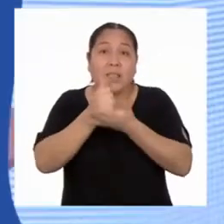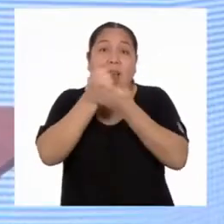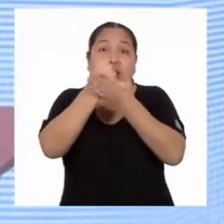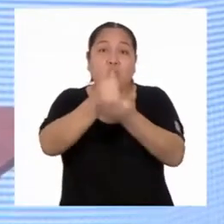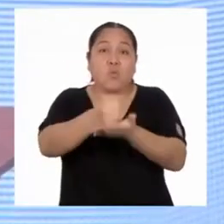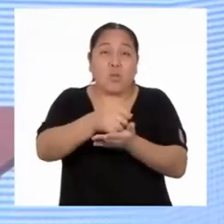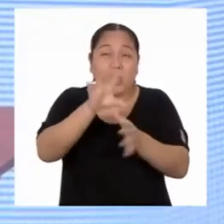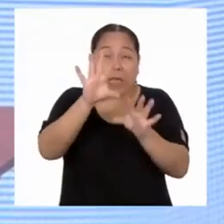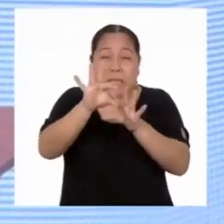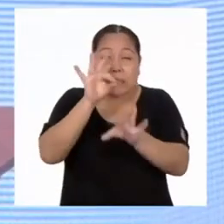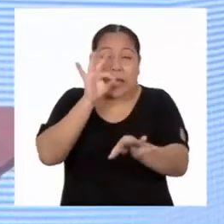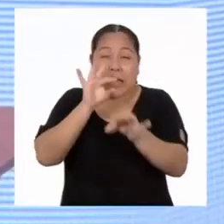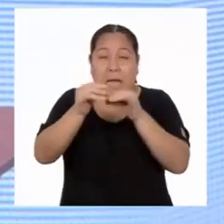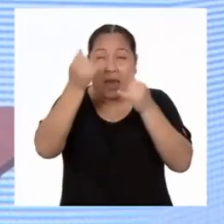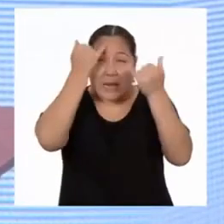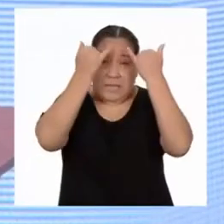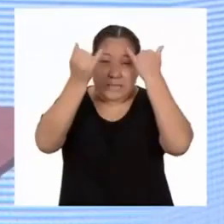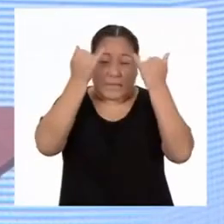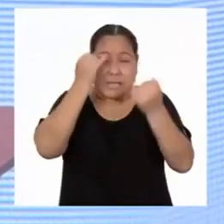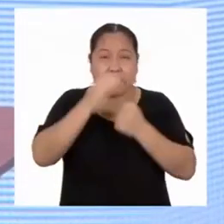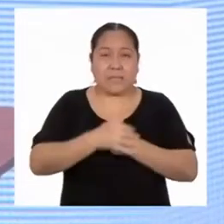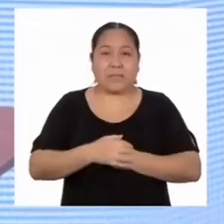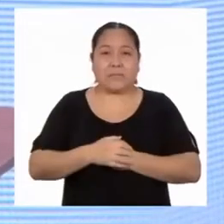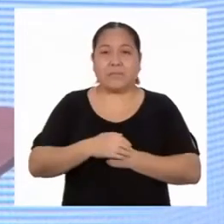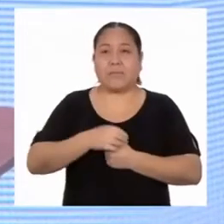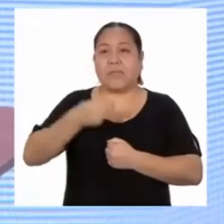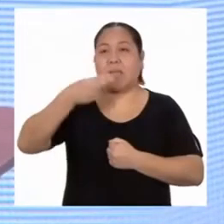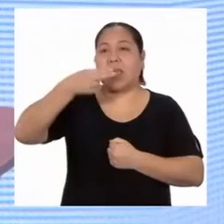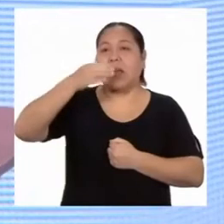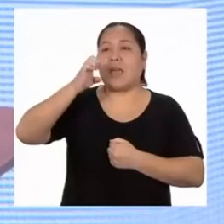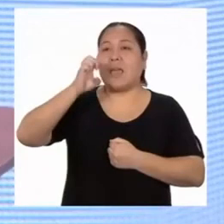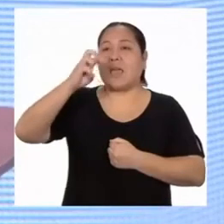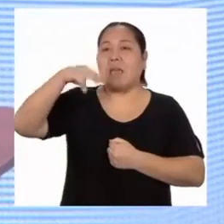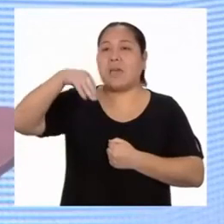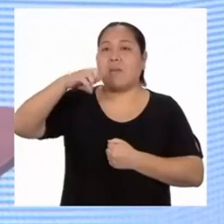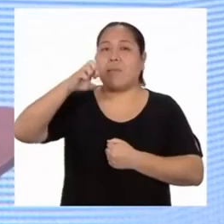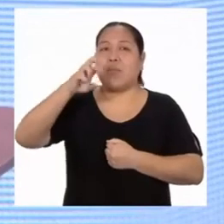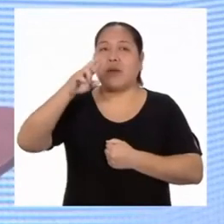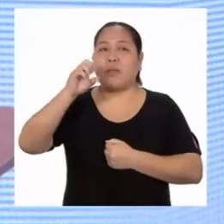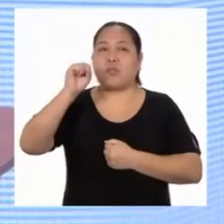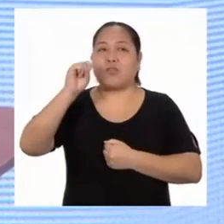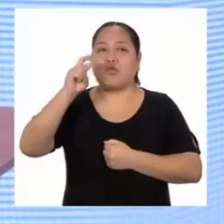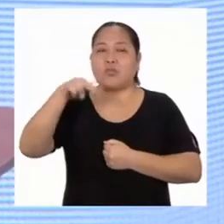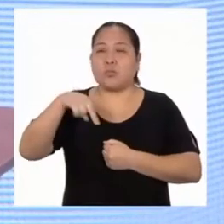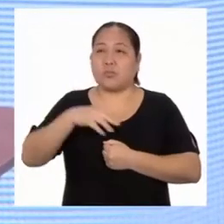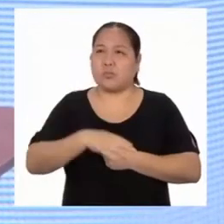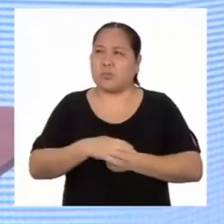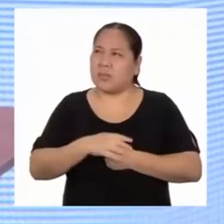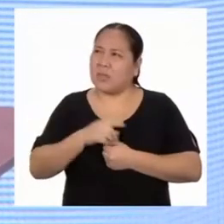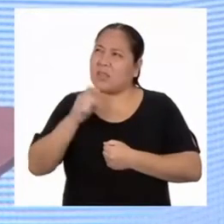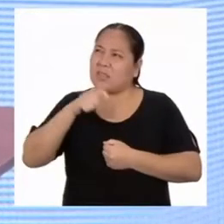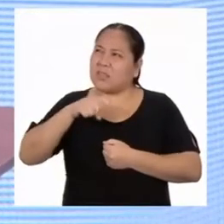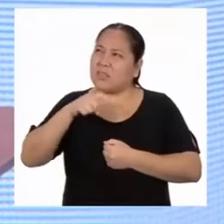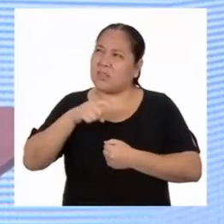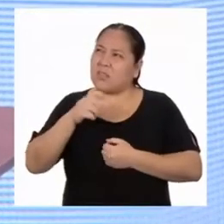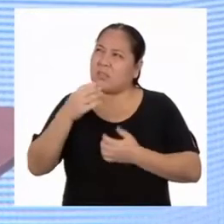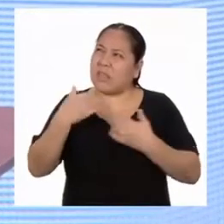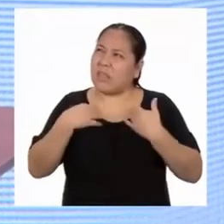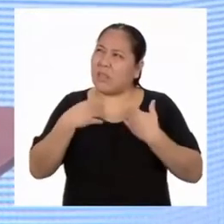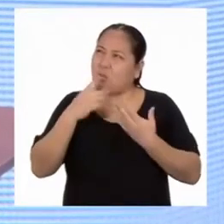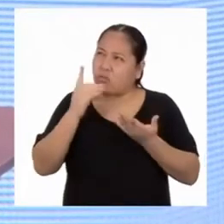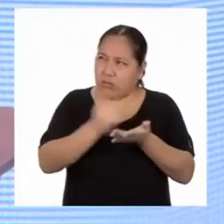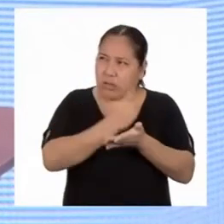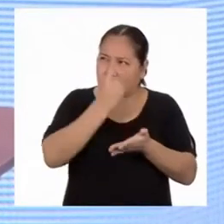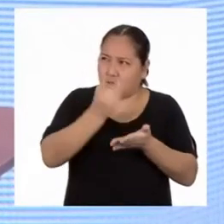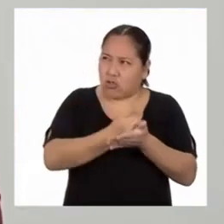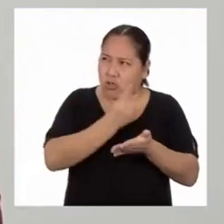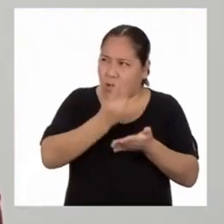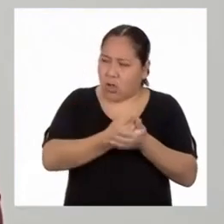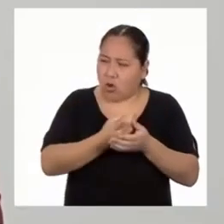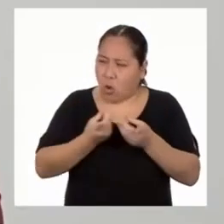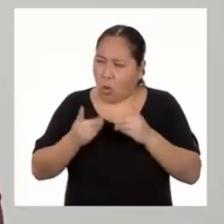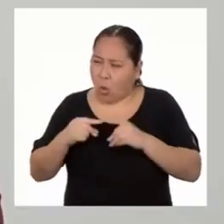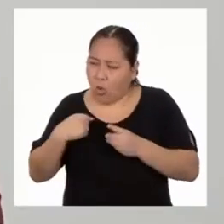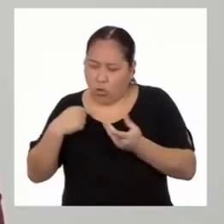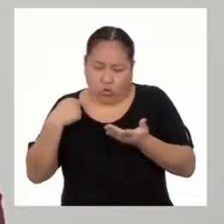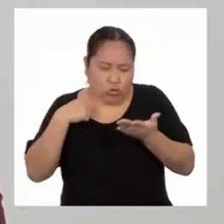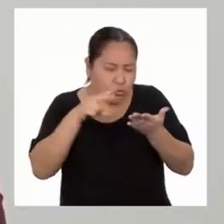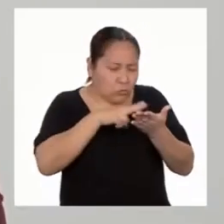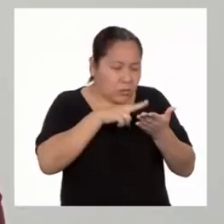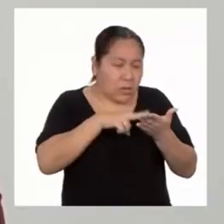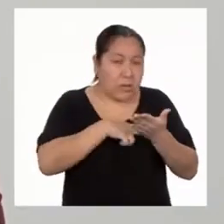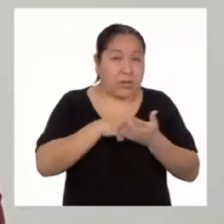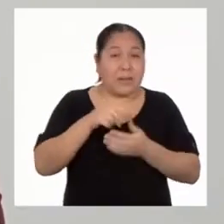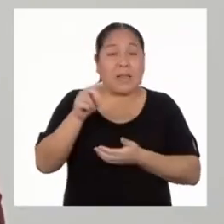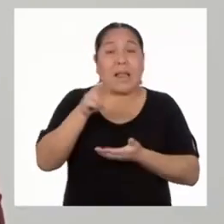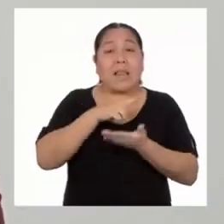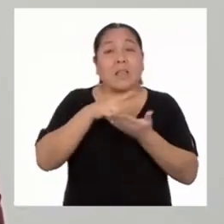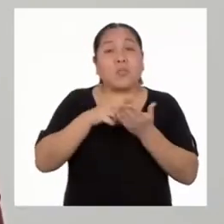importantes. Emerson, de La Victoria, escribe: ¿debo tener siempre un diccionario a la mano al momento de leer? La lectura es